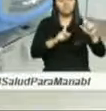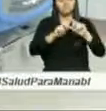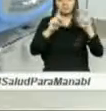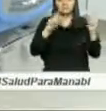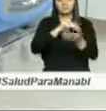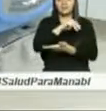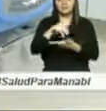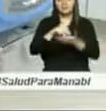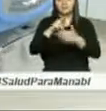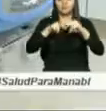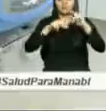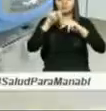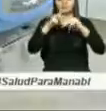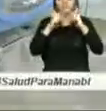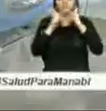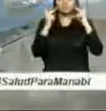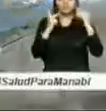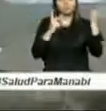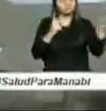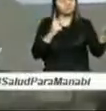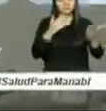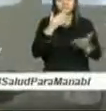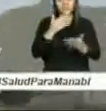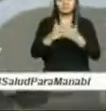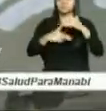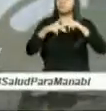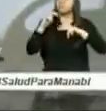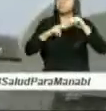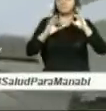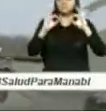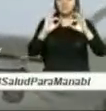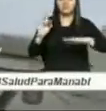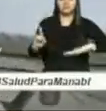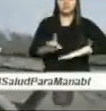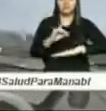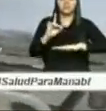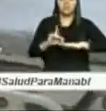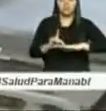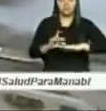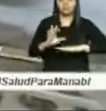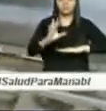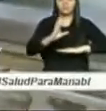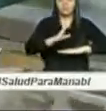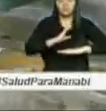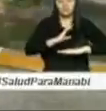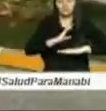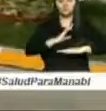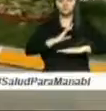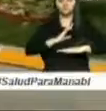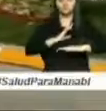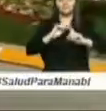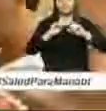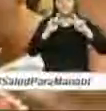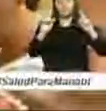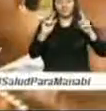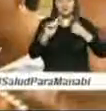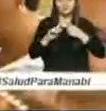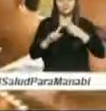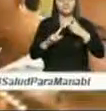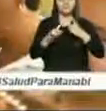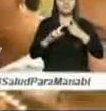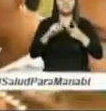Manabí Construye Empresa Pública. Muchas gracias. A sus directivos, técnicos, obreros. También al municipio